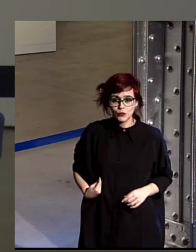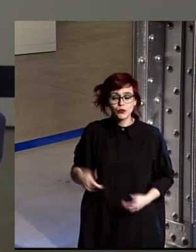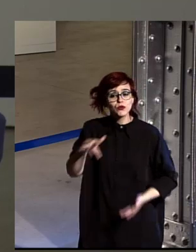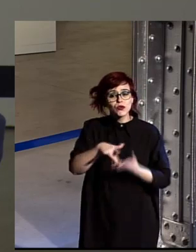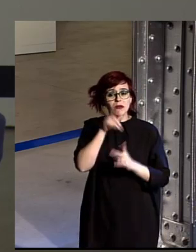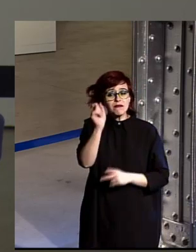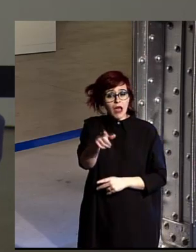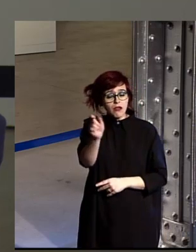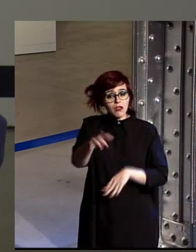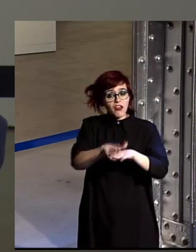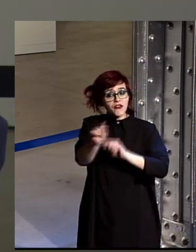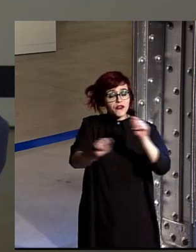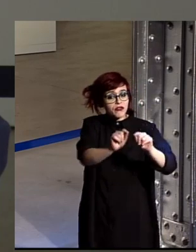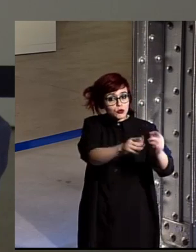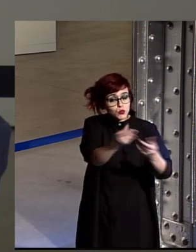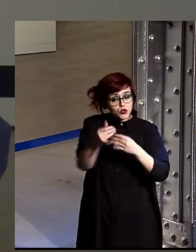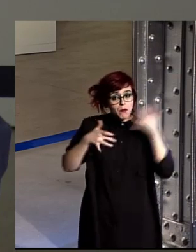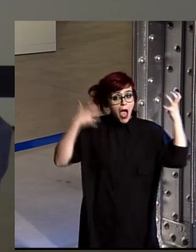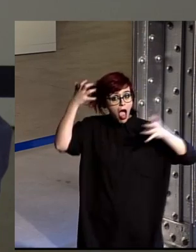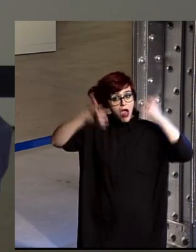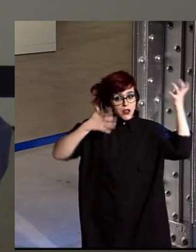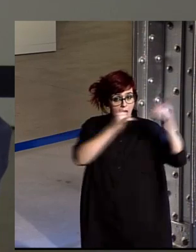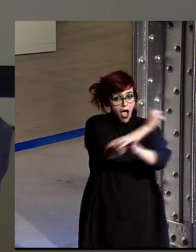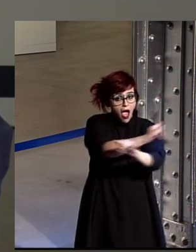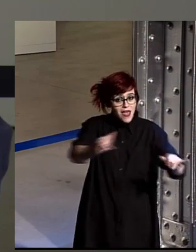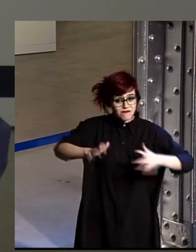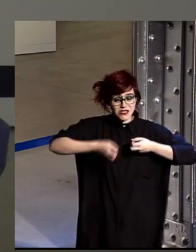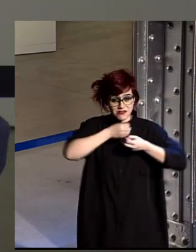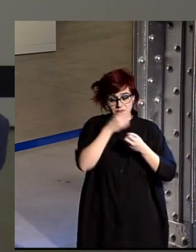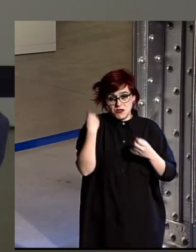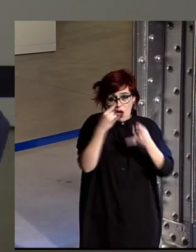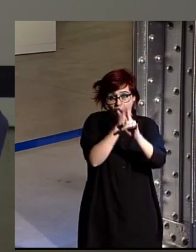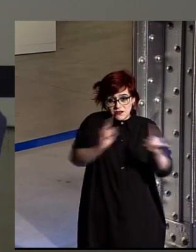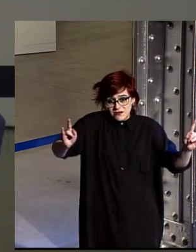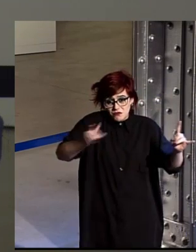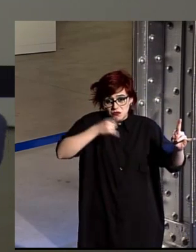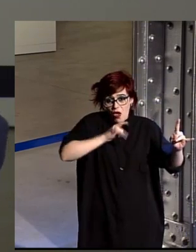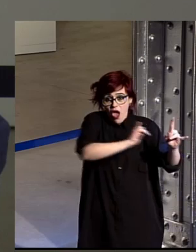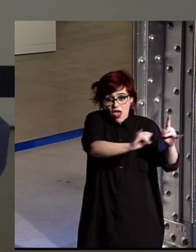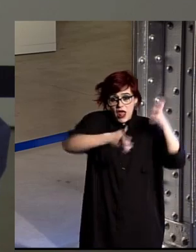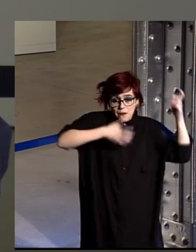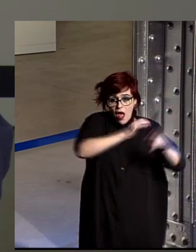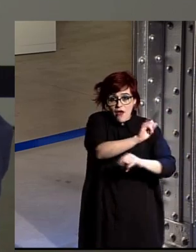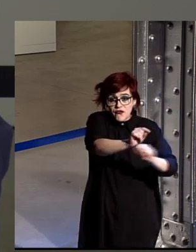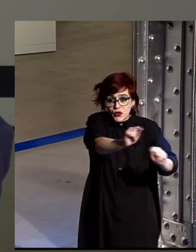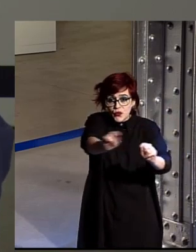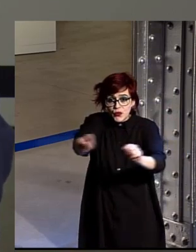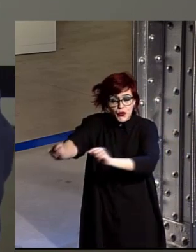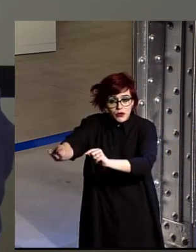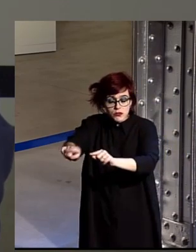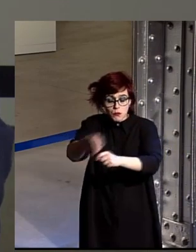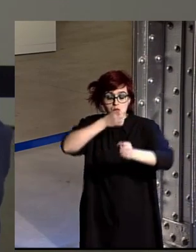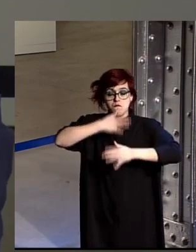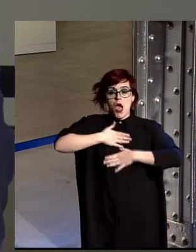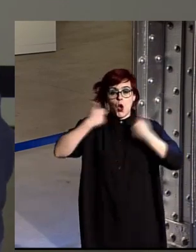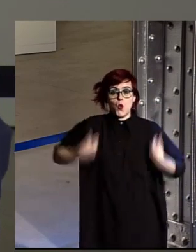hay cantidad de virus que están ahí en los animales salvajes, silvestres, y lo que hay que estar es alerta de qué es lo De que hecho,